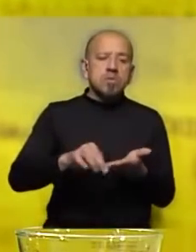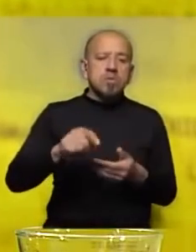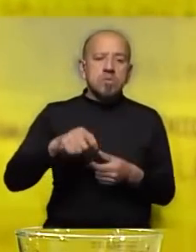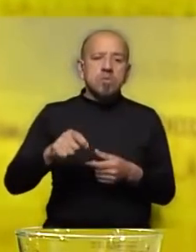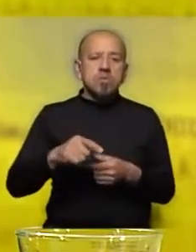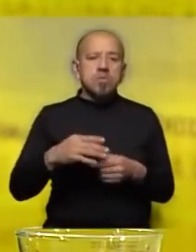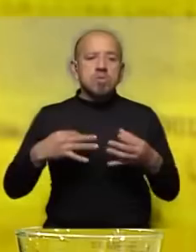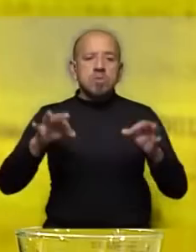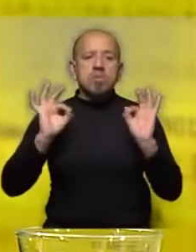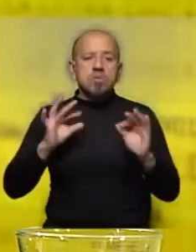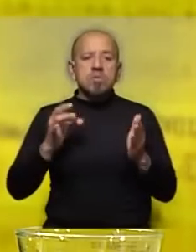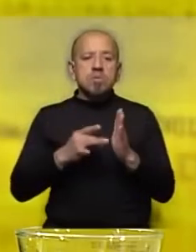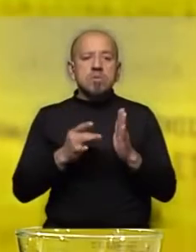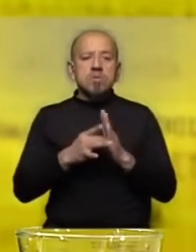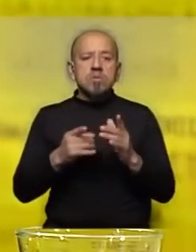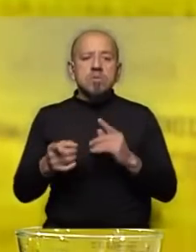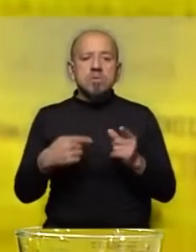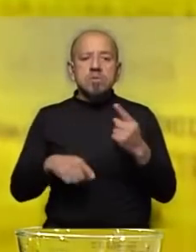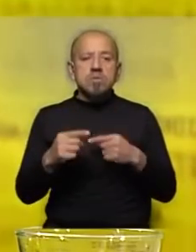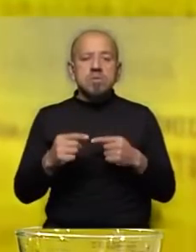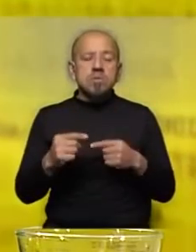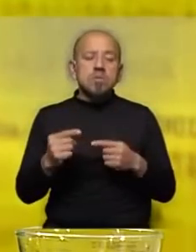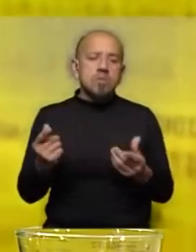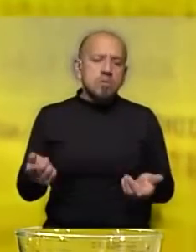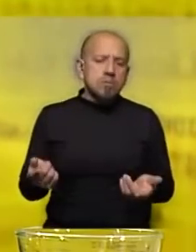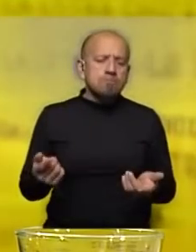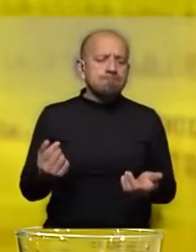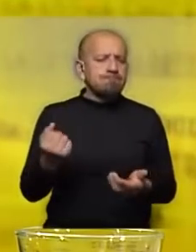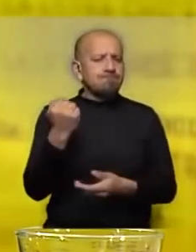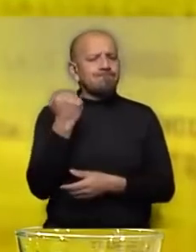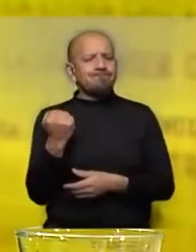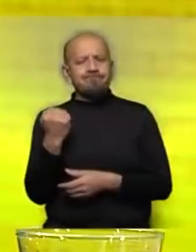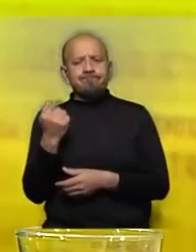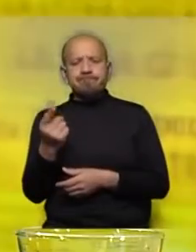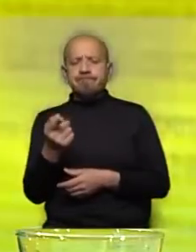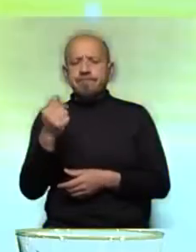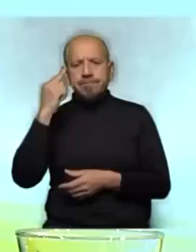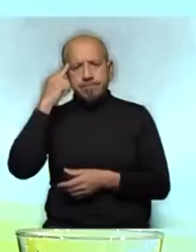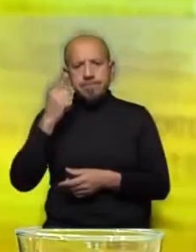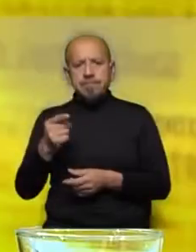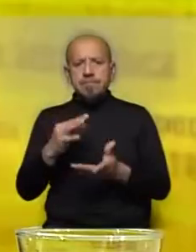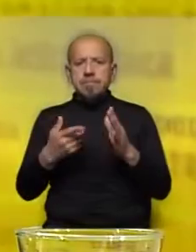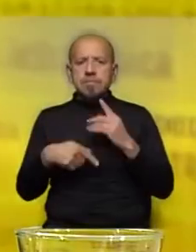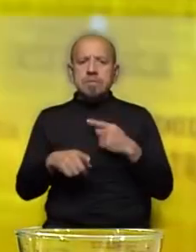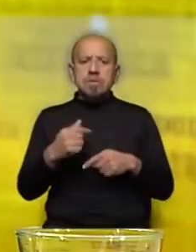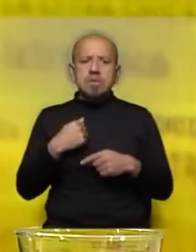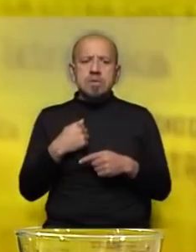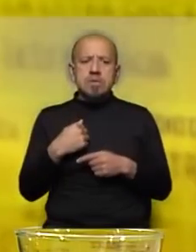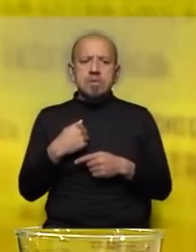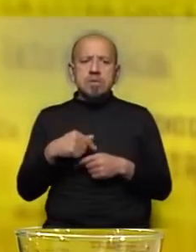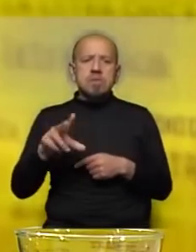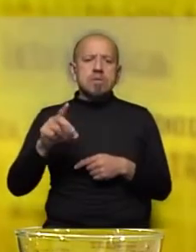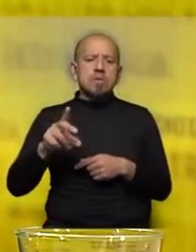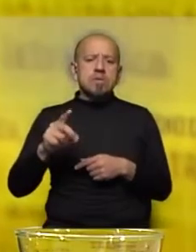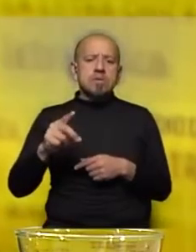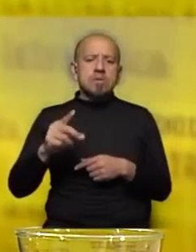cómodo usted me dirá bueno es medio egoísta su razonamiento y capaz que sí pero usted no se olvide que yo vengo de 30